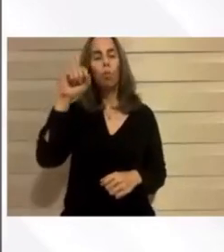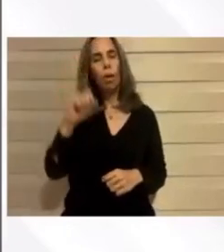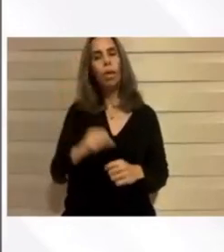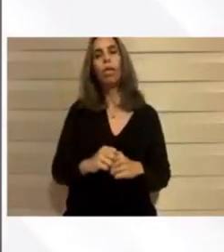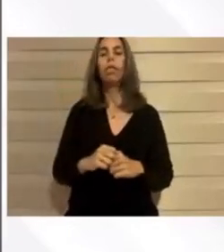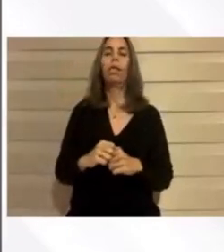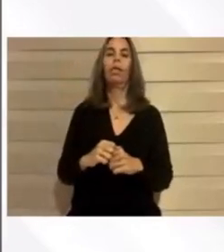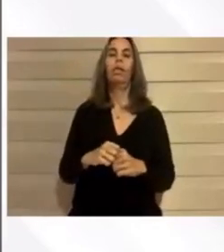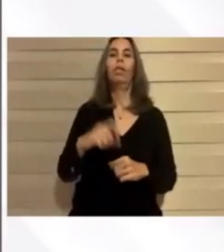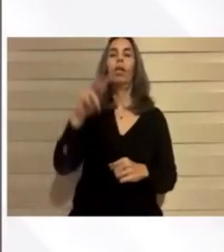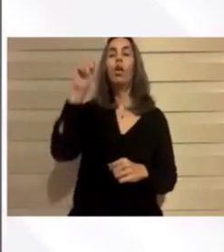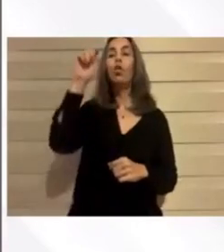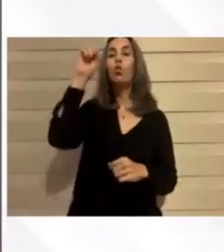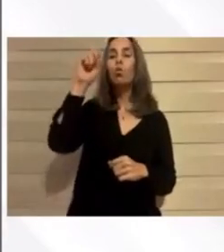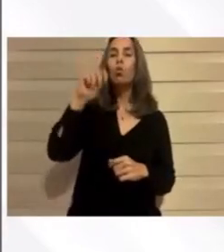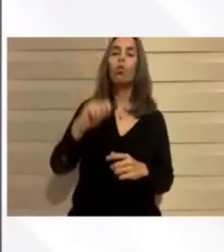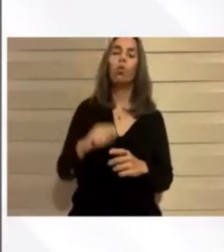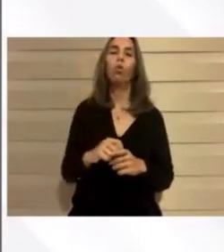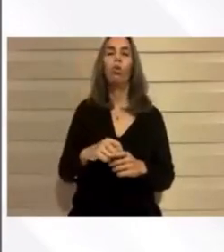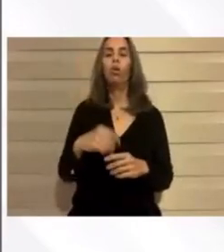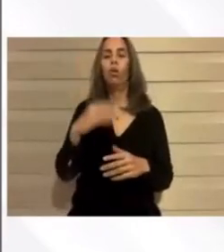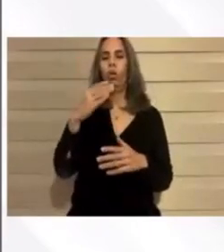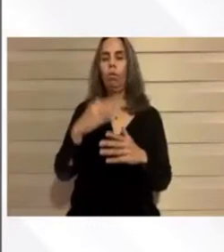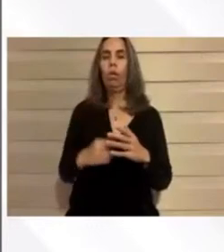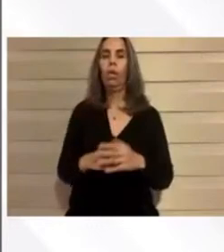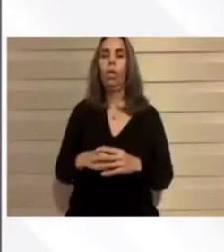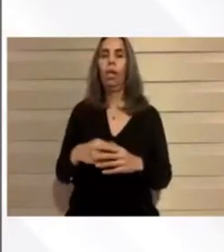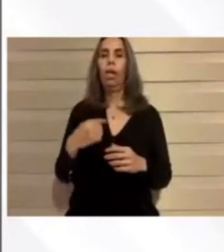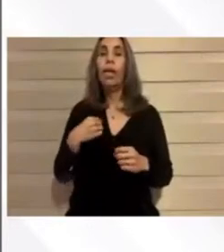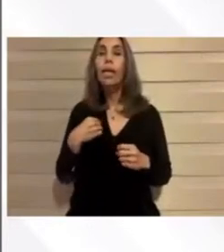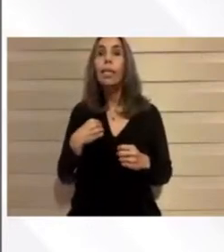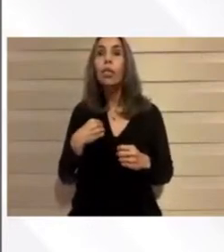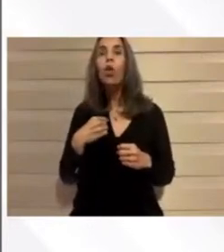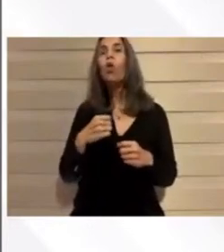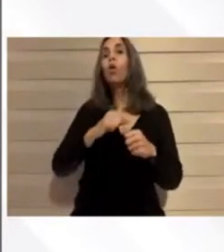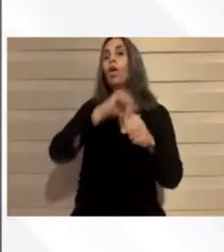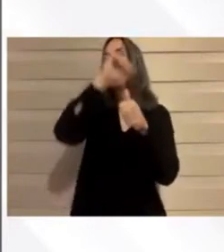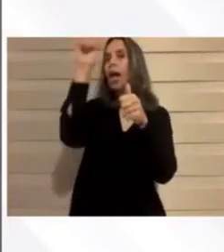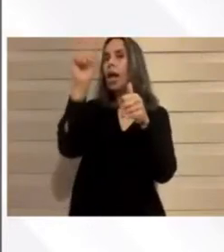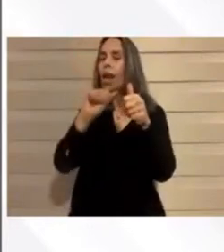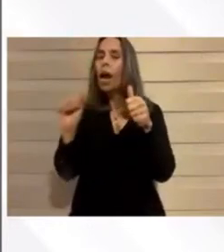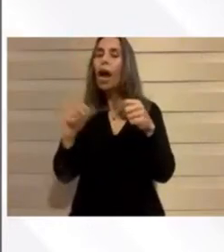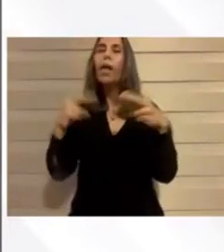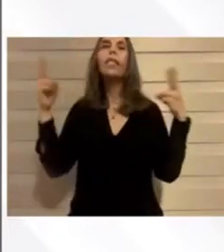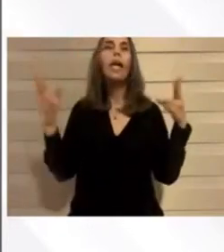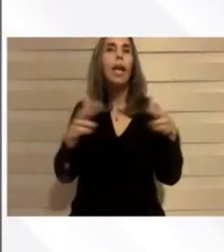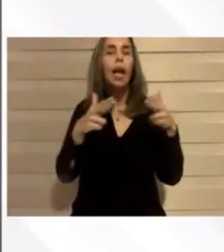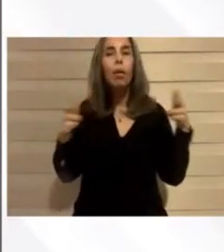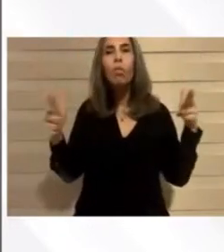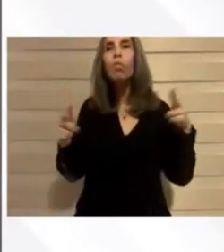turno vespertino. Me destaco en el ámbito del arte y la música. He participado en el diseño del mural para mi escuela.